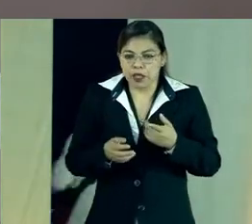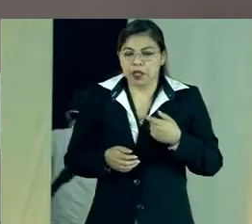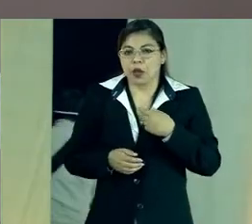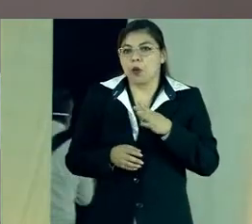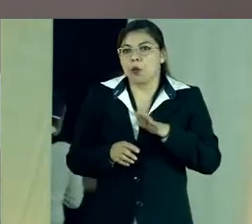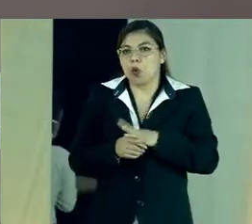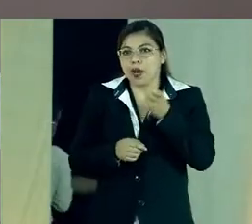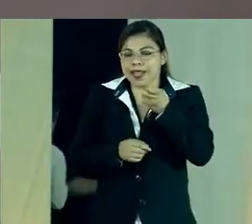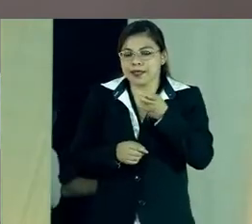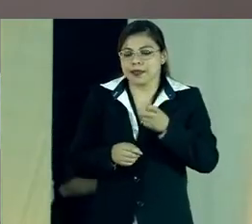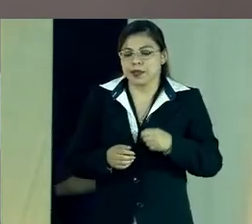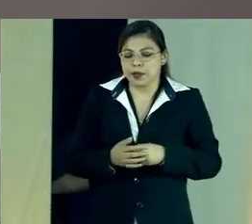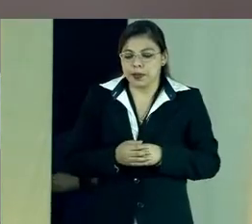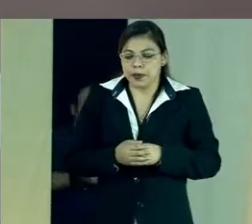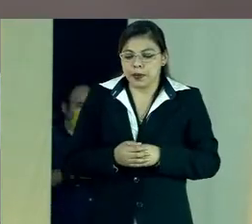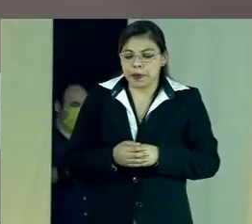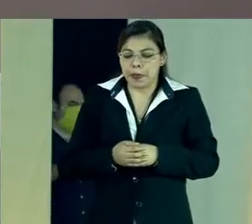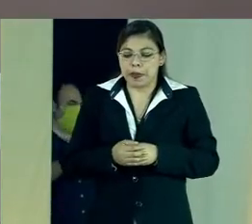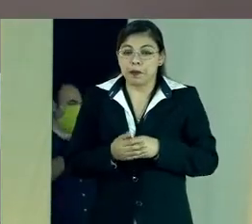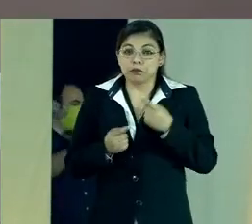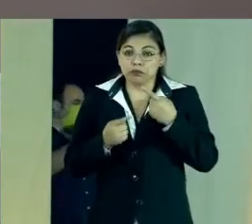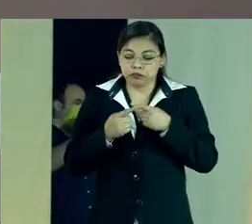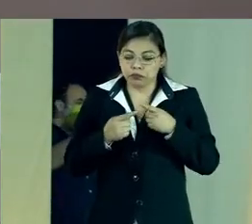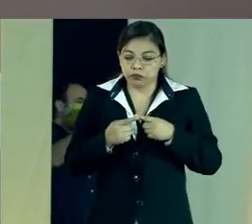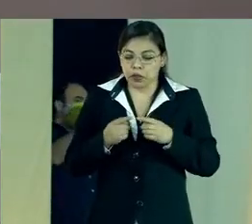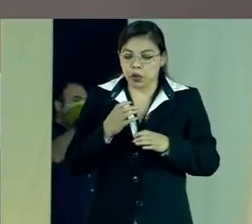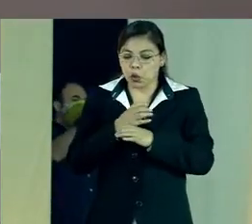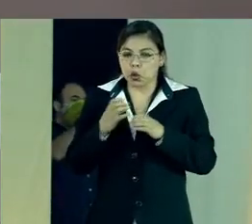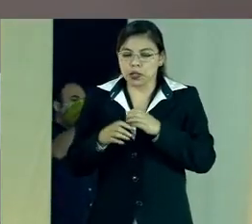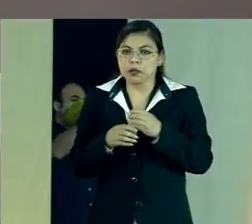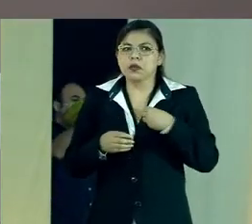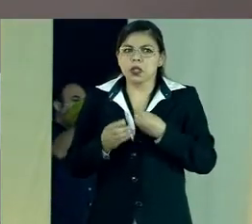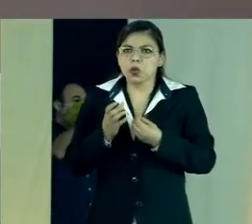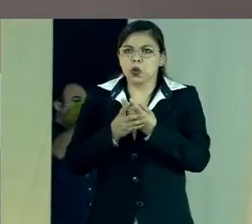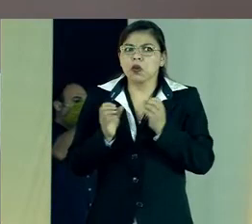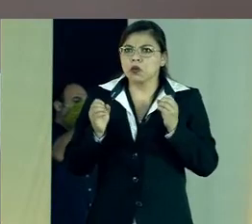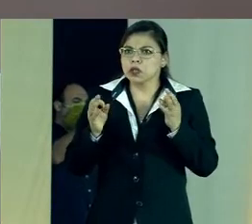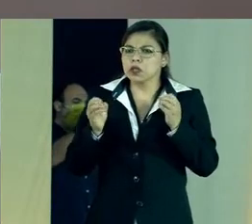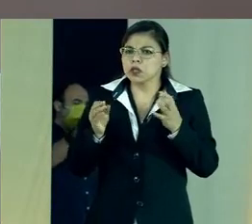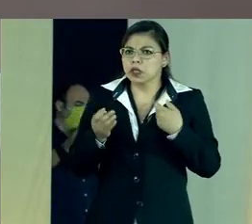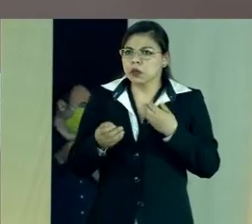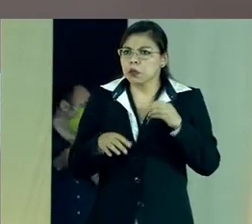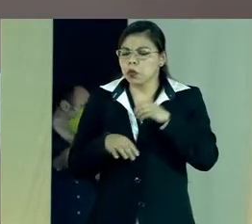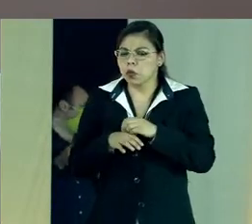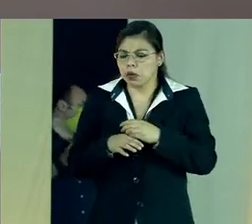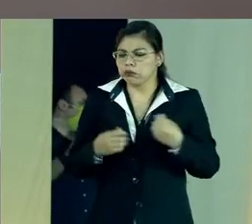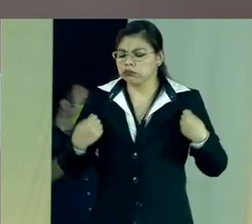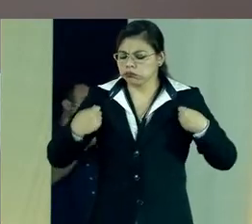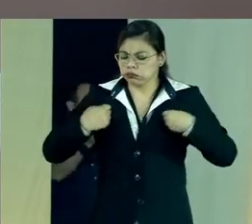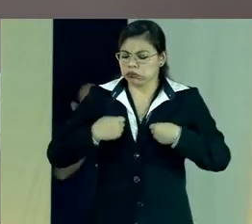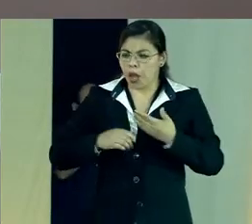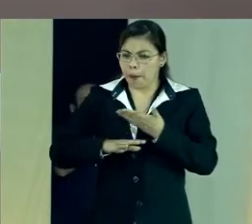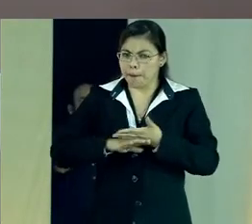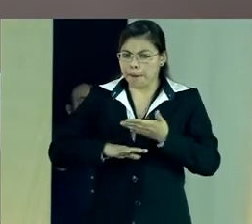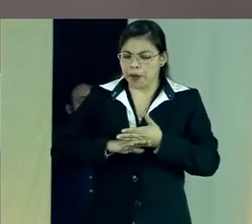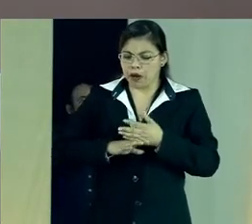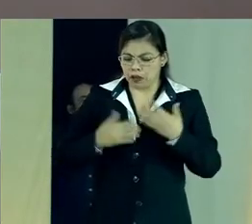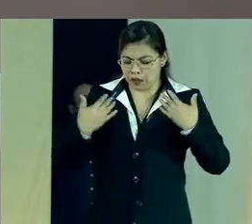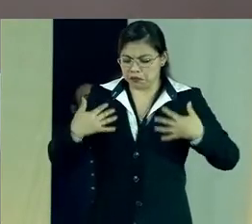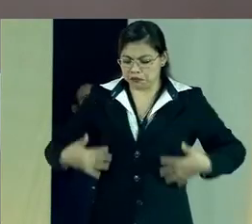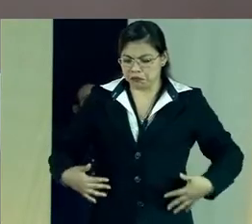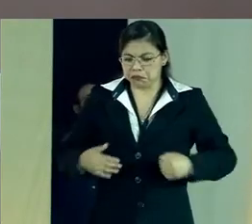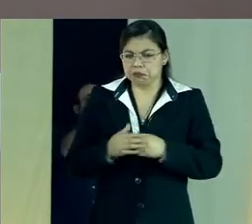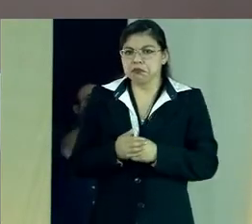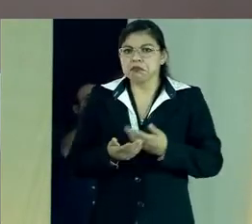volver dejé mis cosas y mi nuevo despacho me puse una pata blanca y me dirigí a las unidades